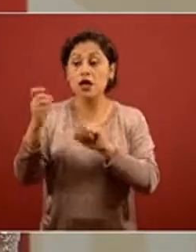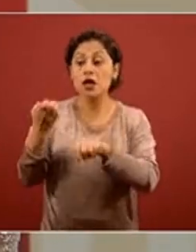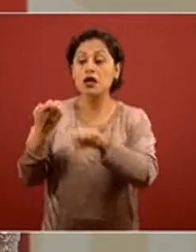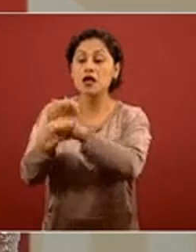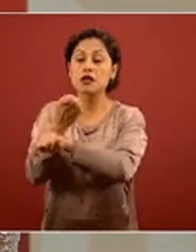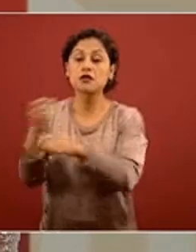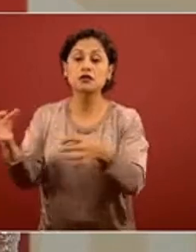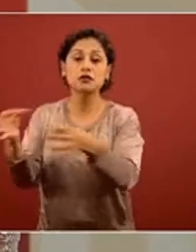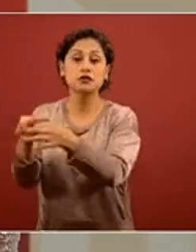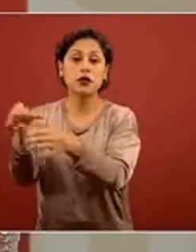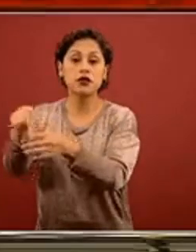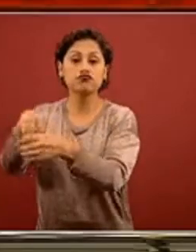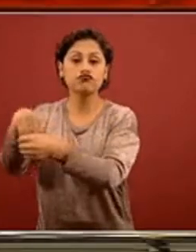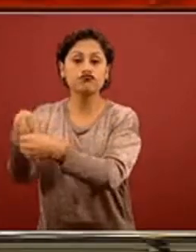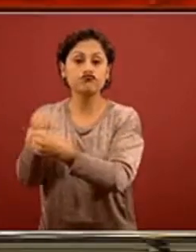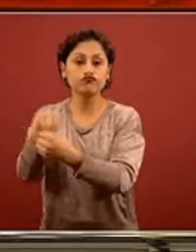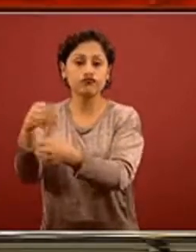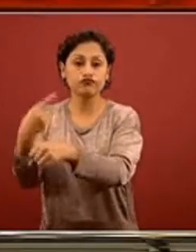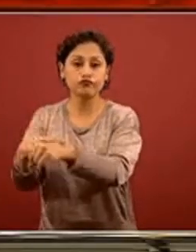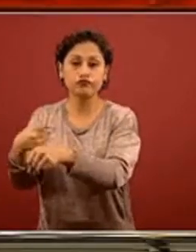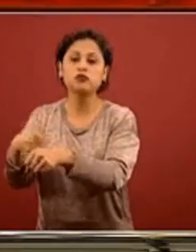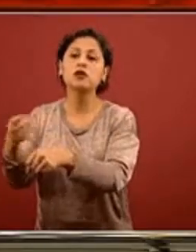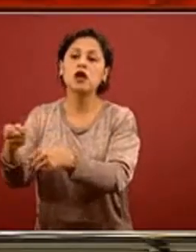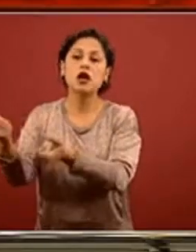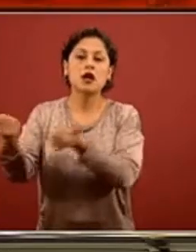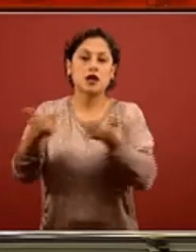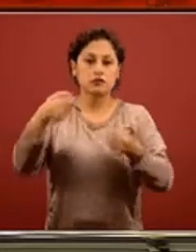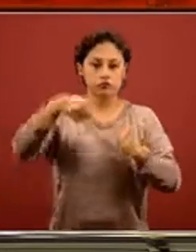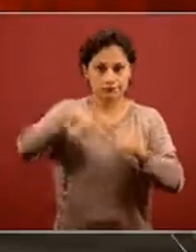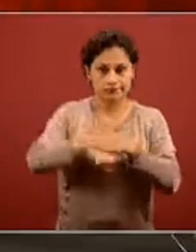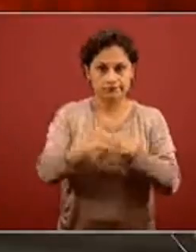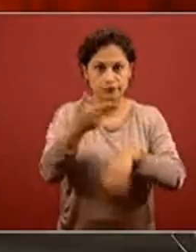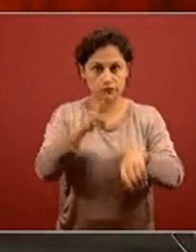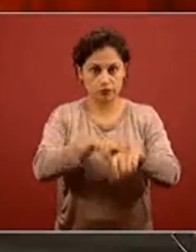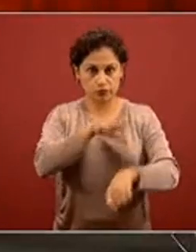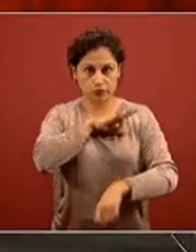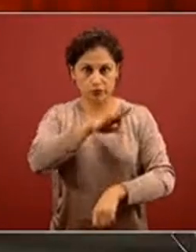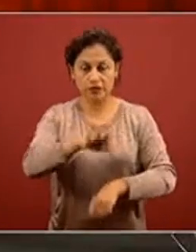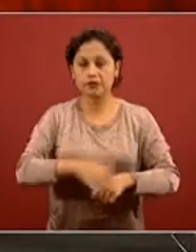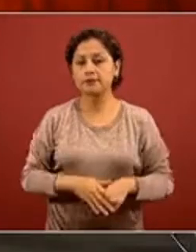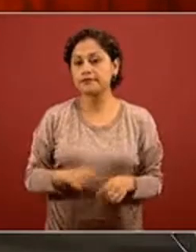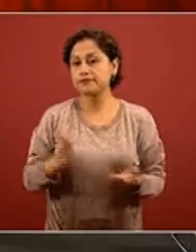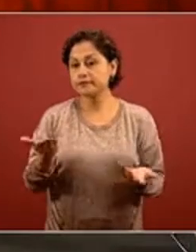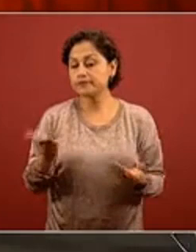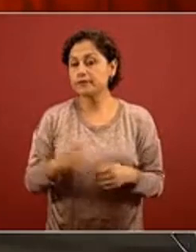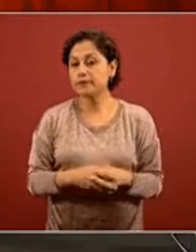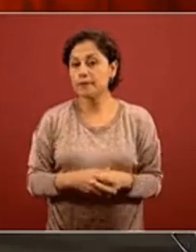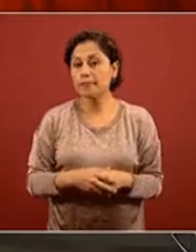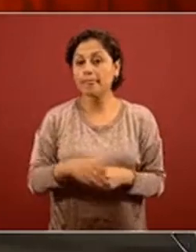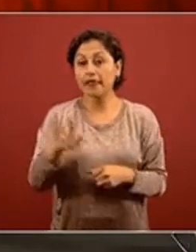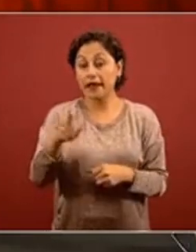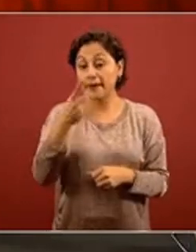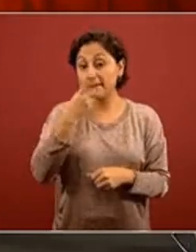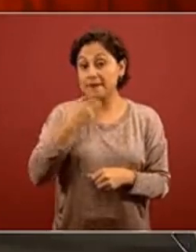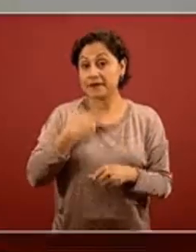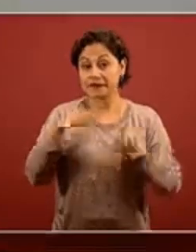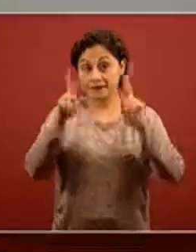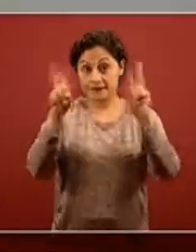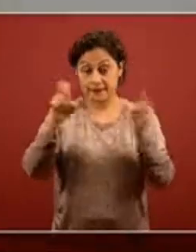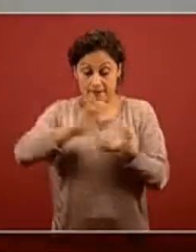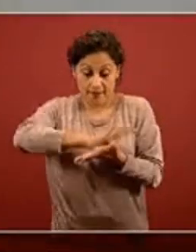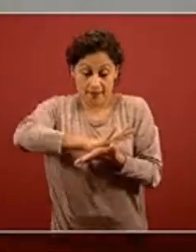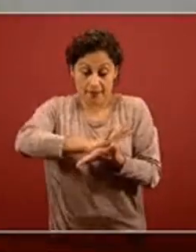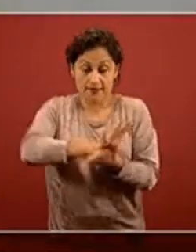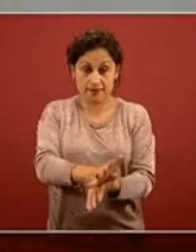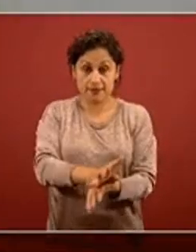vuelve un receptor, ¿no? Gracias. Y sobre la discriminación, pues indudablemente la discriminación hacia cualquier